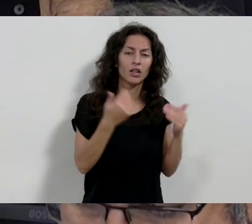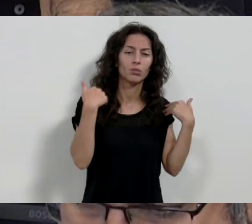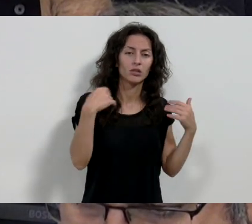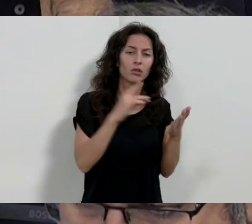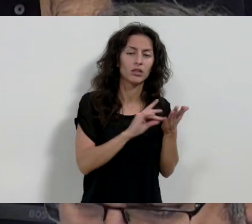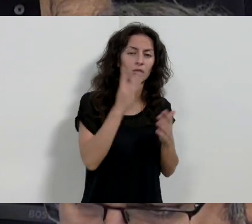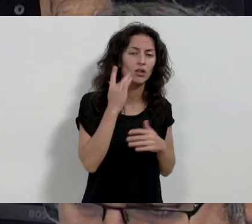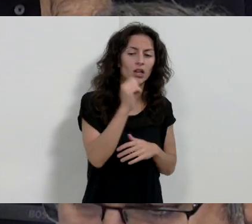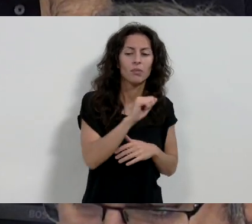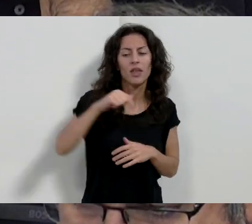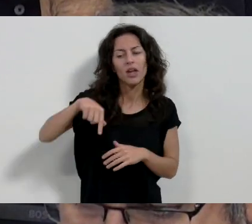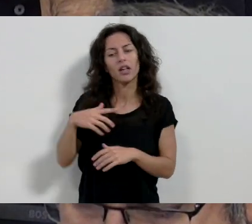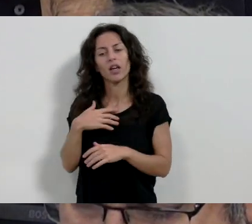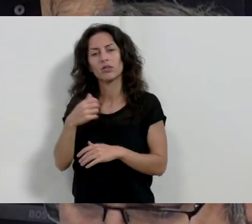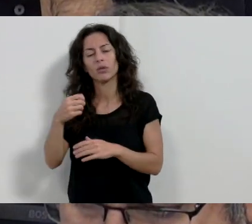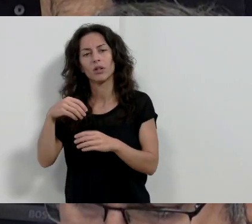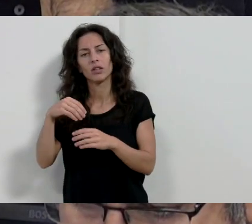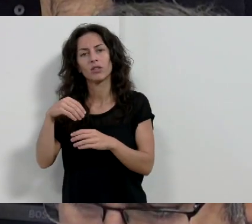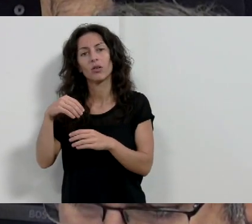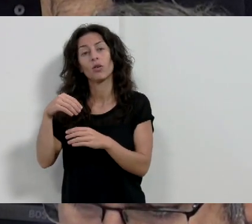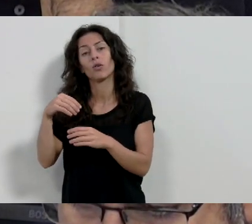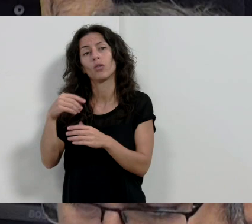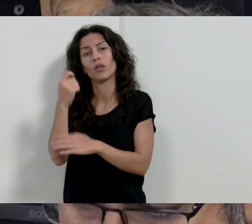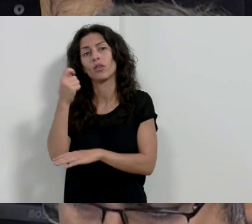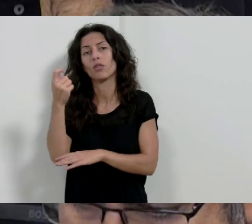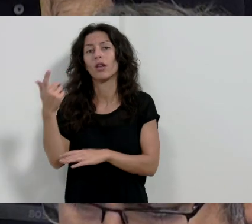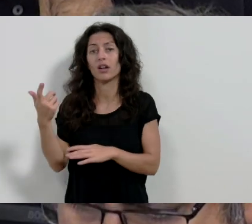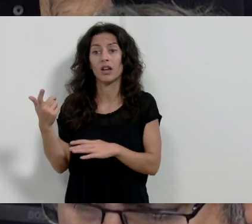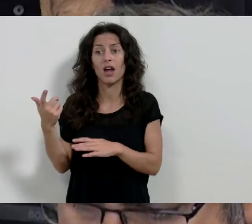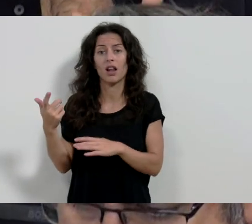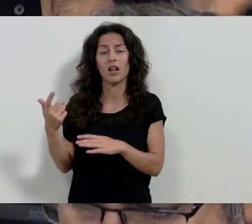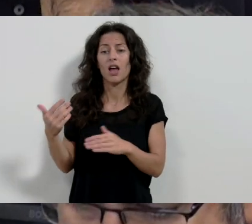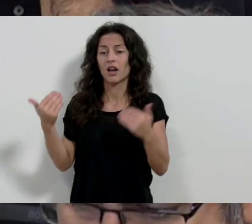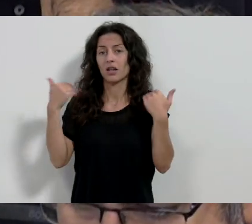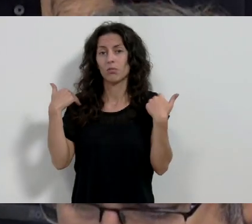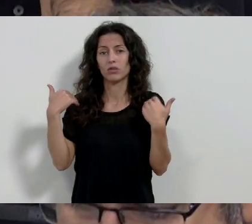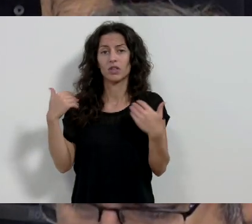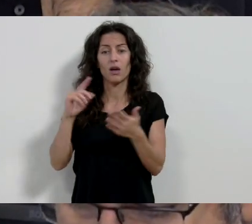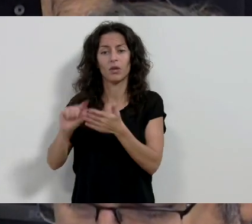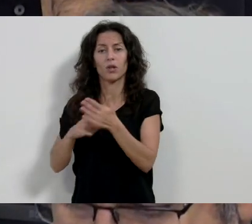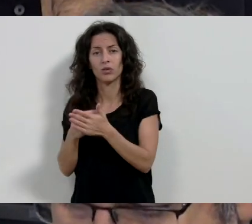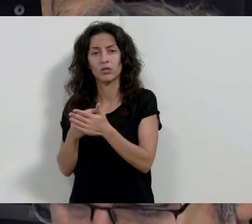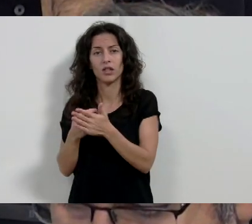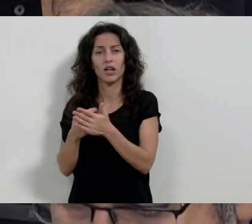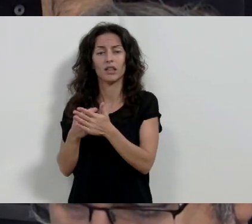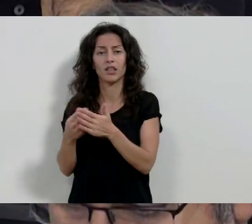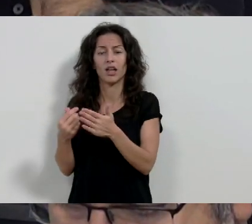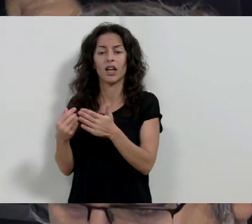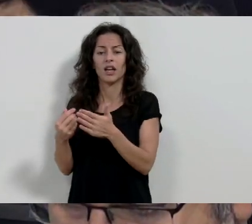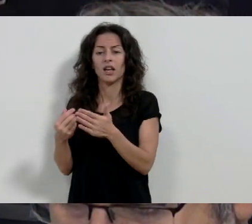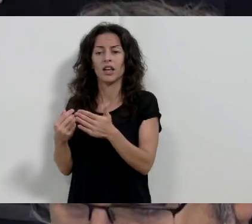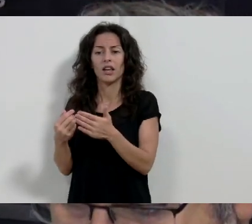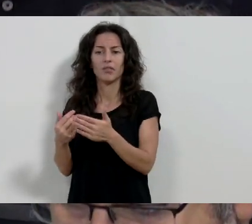sigue sorprendiendo, ¿no?, que el PP defienda estas mociones de limpieza. Y bueno, y al final estas medidas también